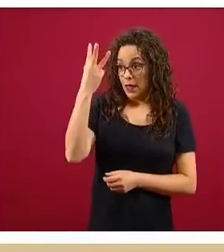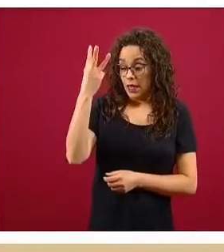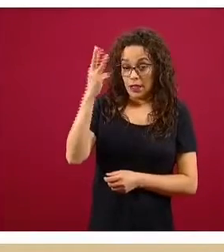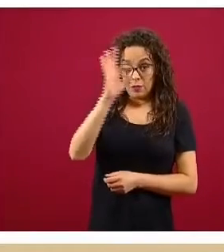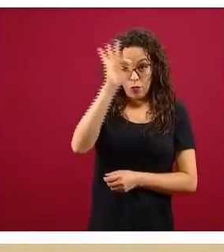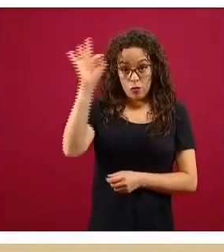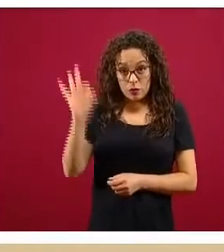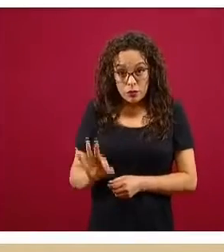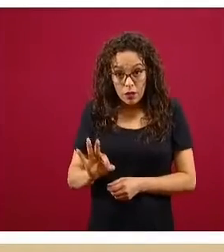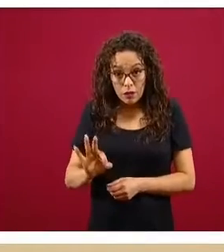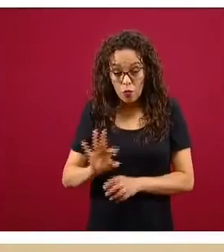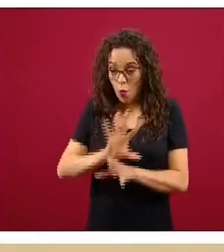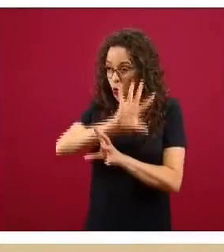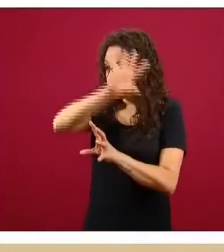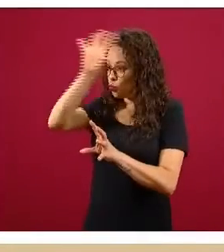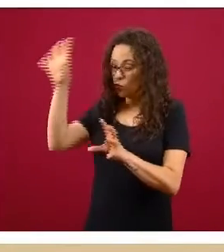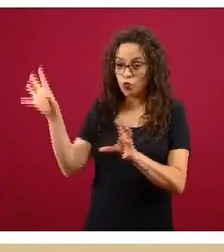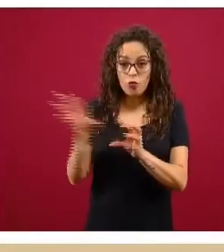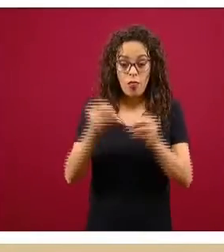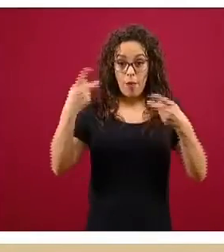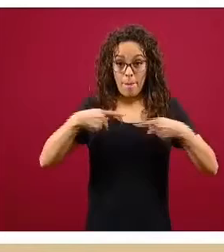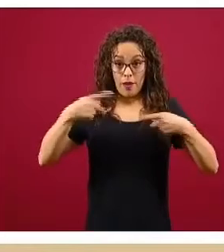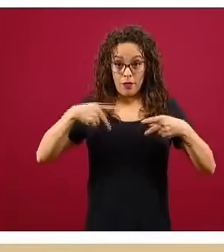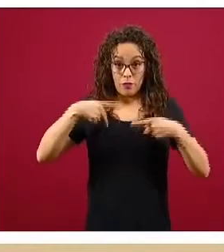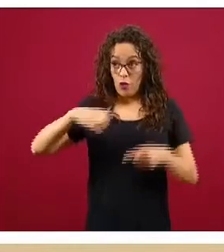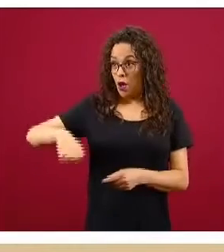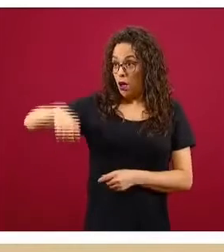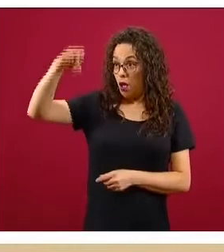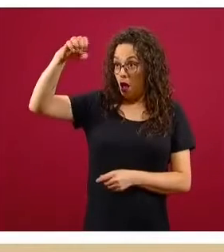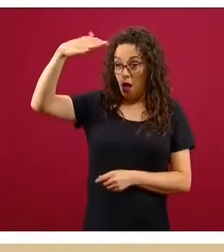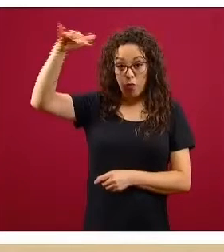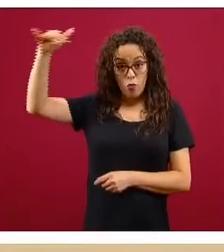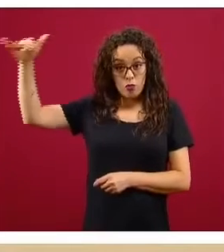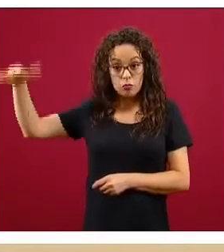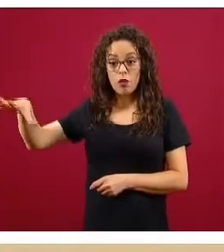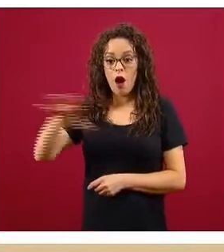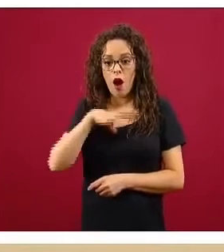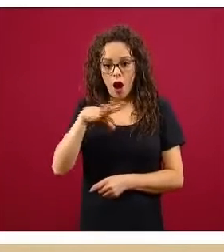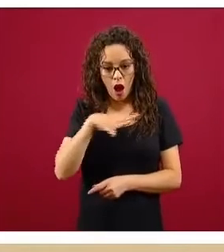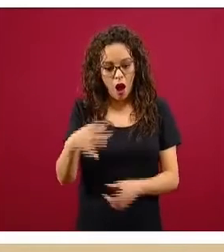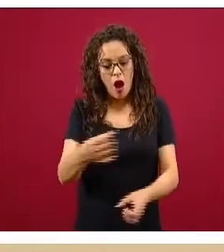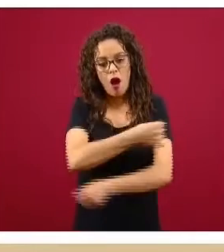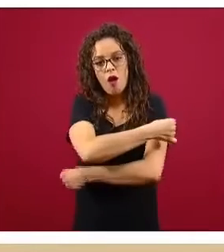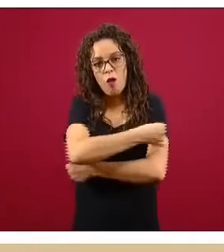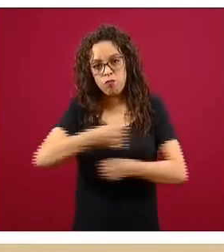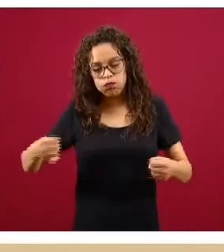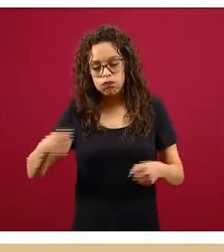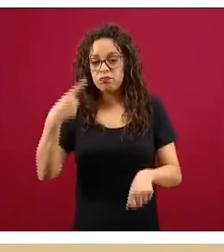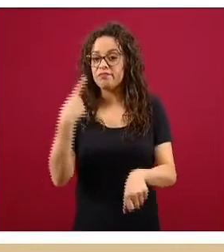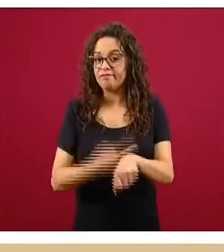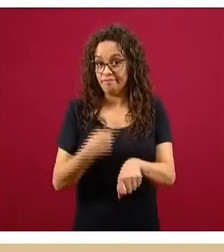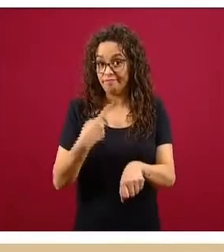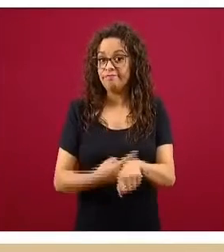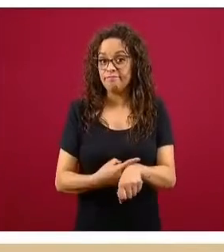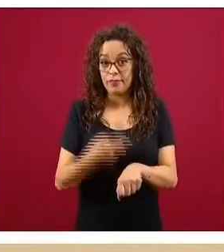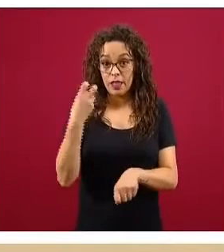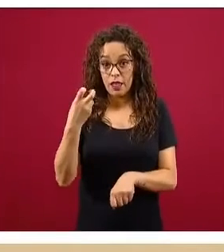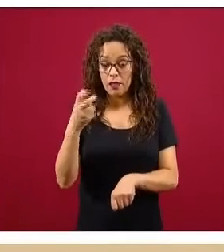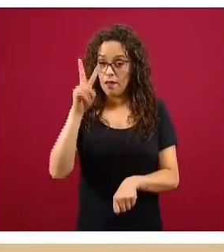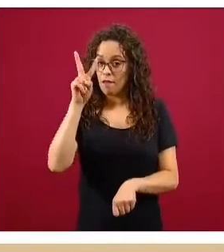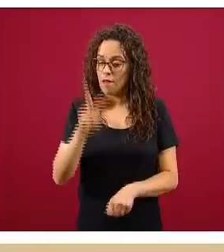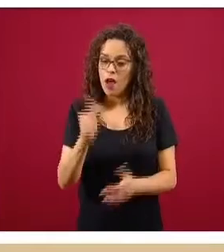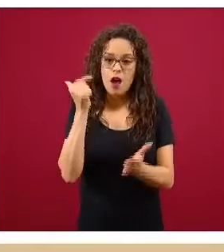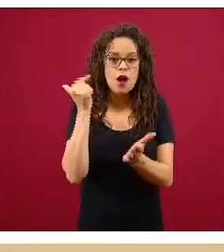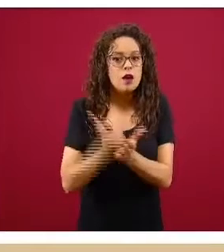73% de todos los adultos tienen sobrepeso u obesidad. Y esto es un dato muy grave.